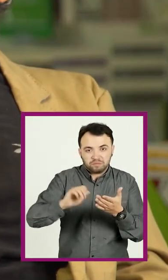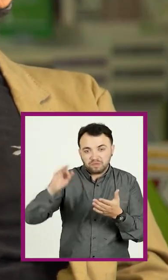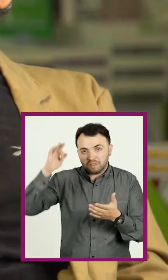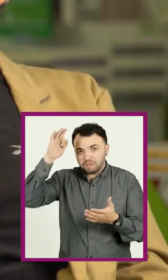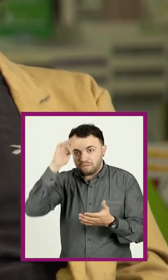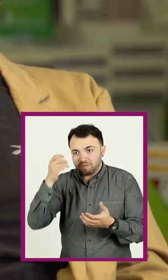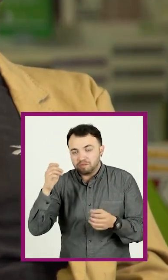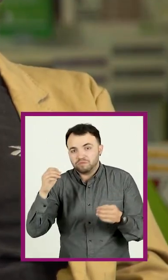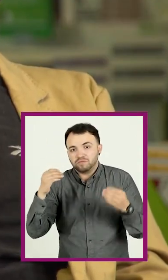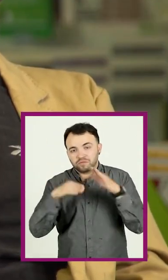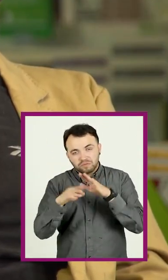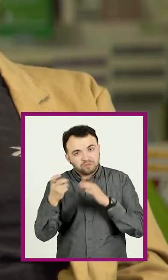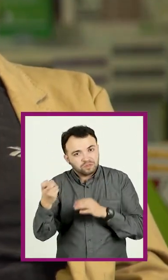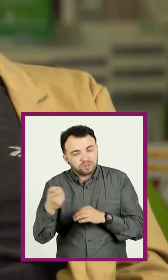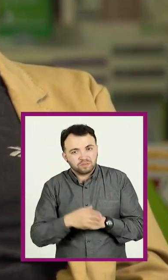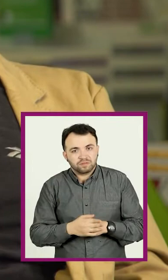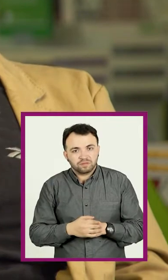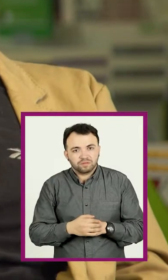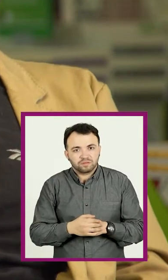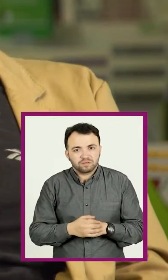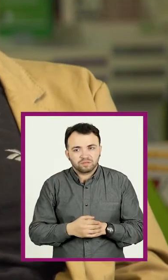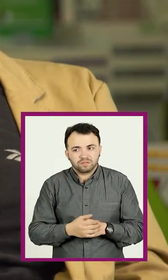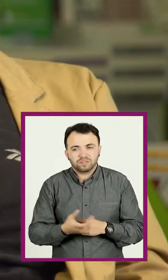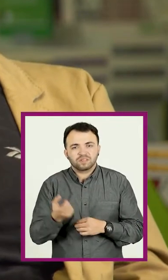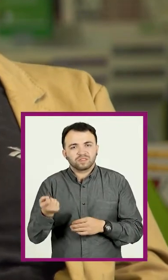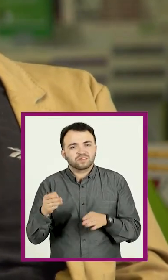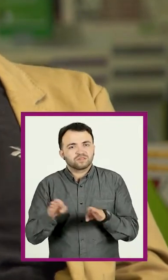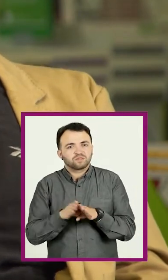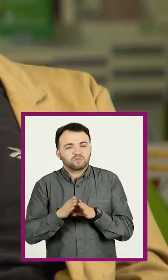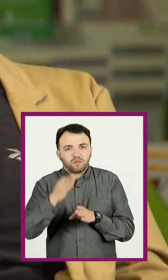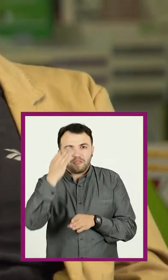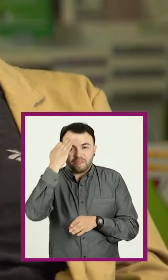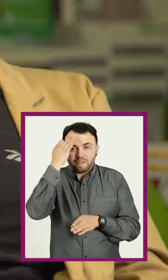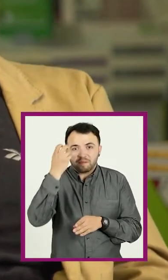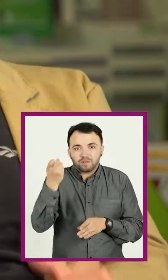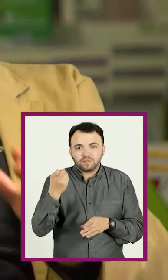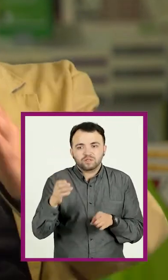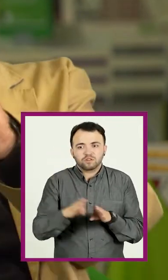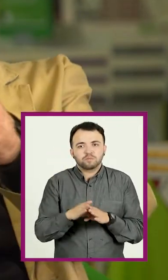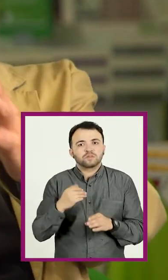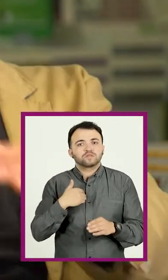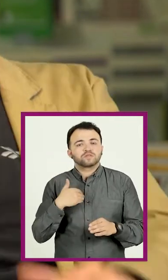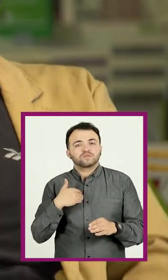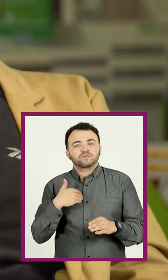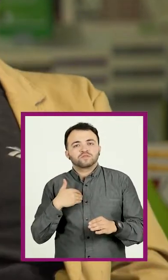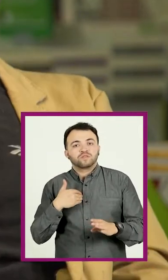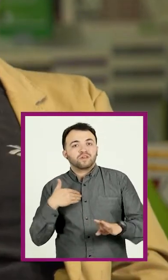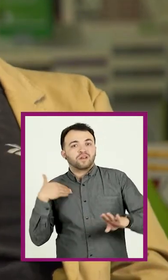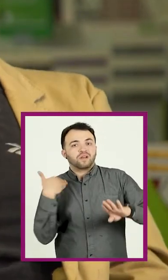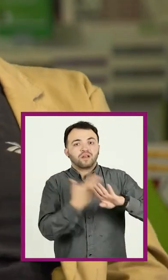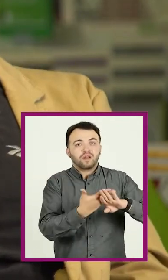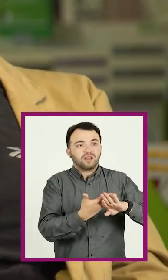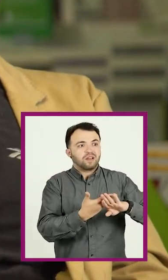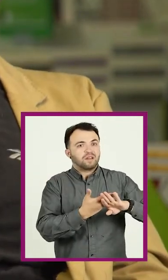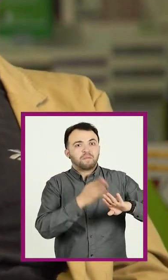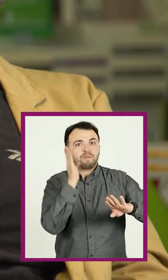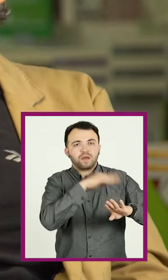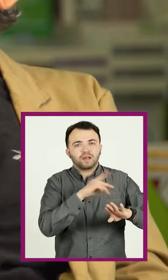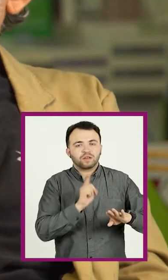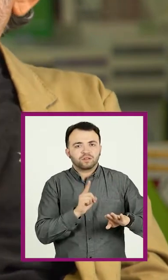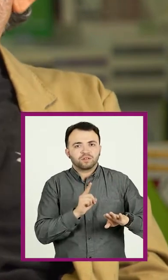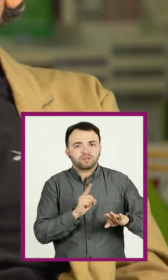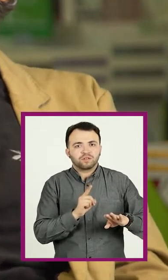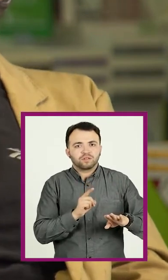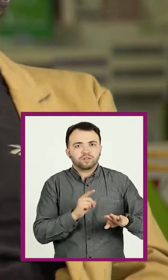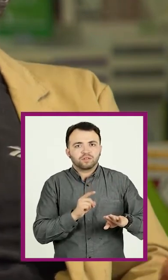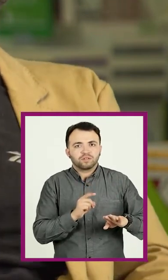al devenir, a lo que el tiempo nos pone a nosotros y no enfrentarlo como si fuera una maldición. En fin, todo